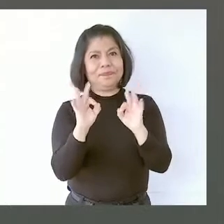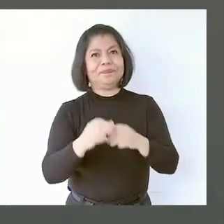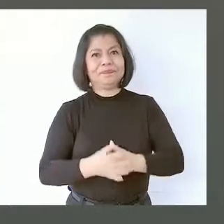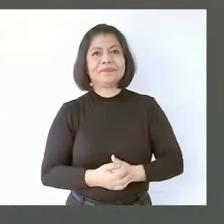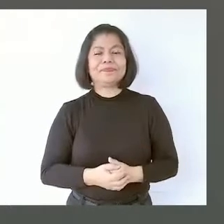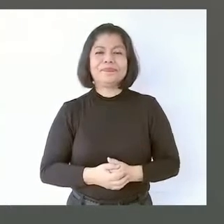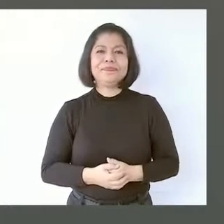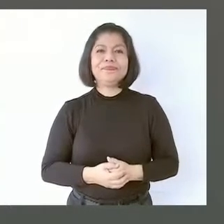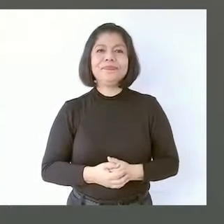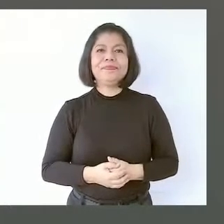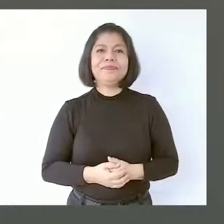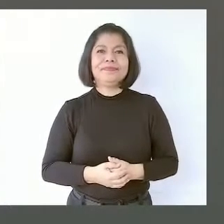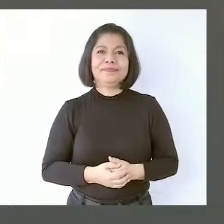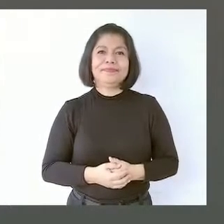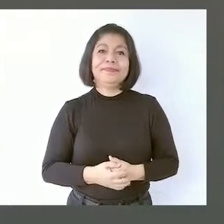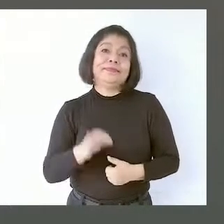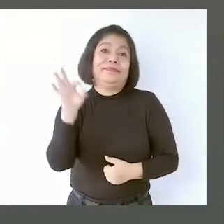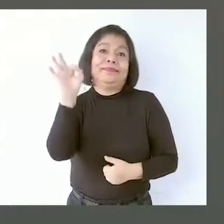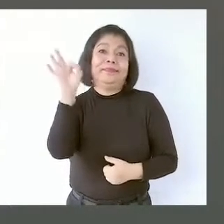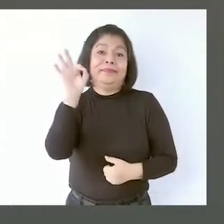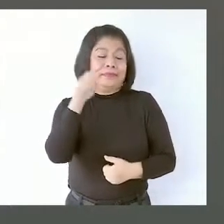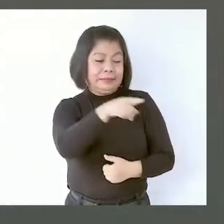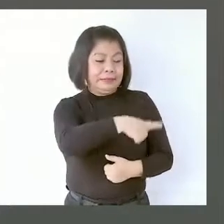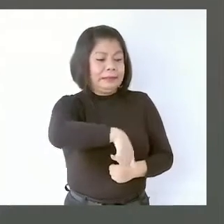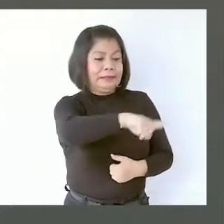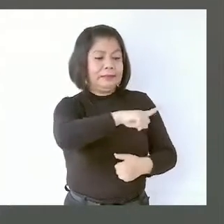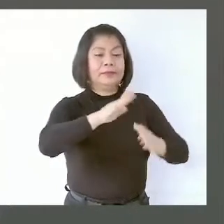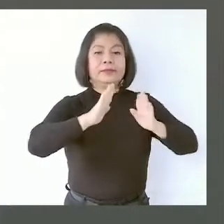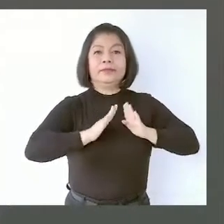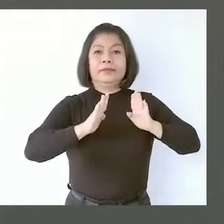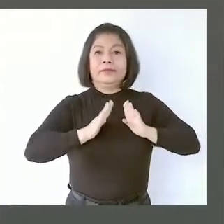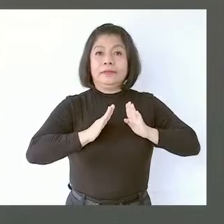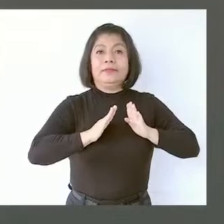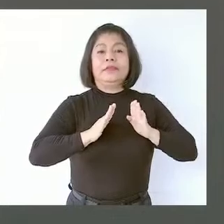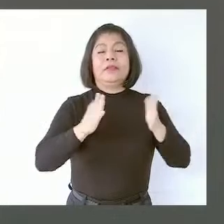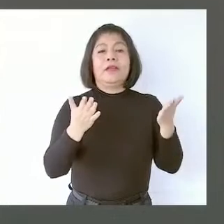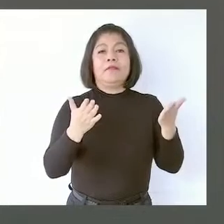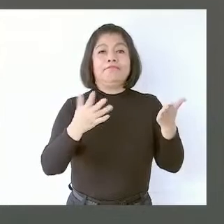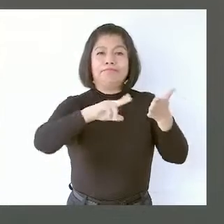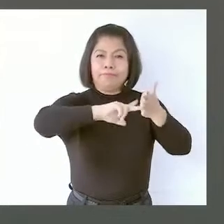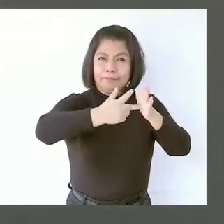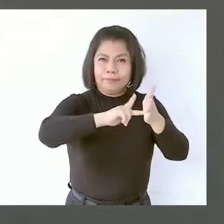de los ingenieros militares,